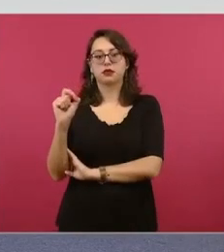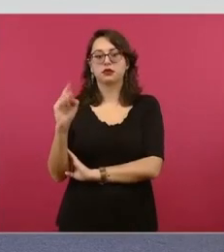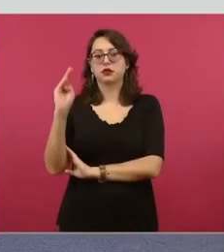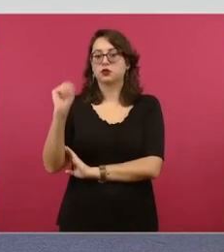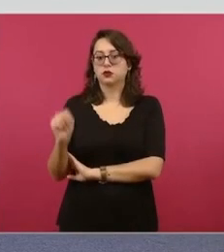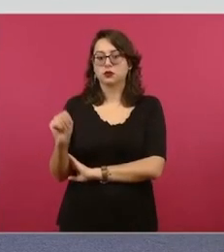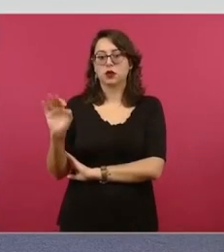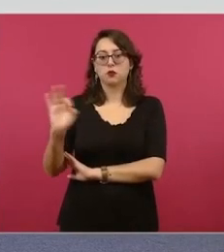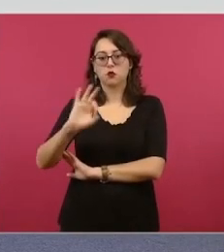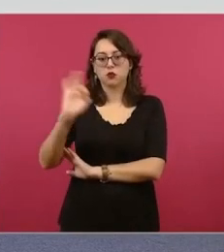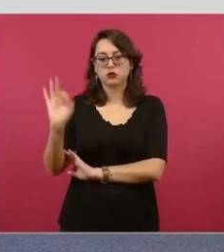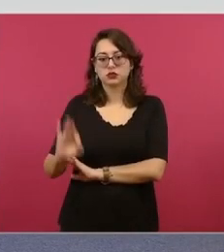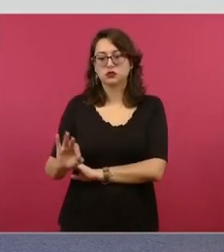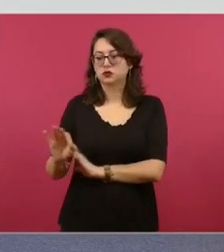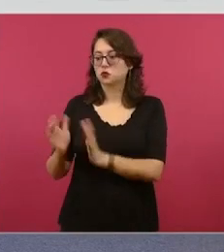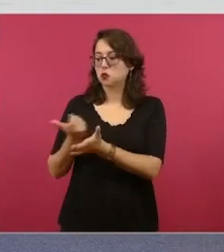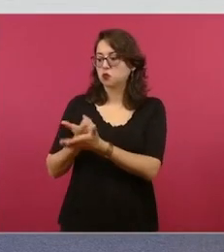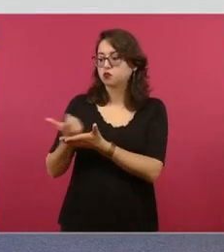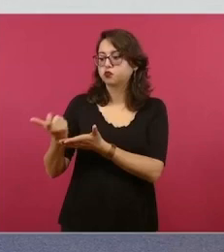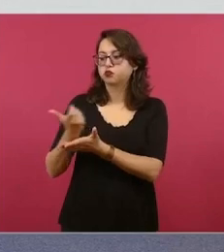en el ingreso laboral.